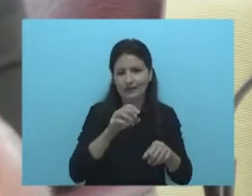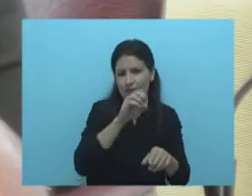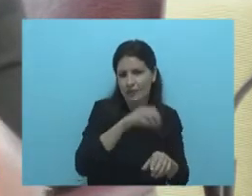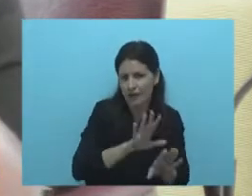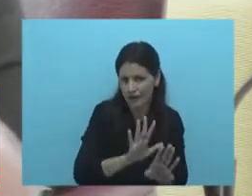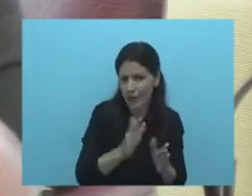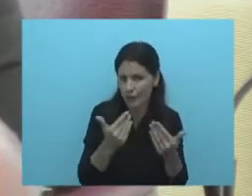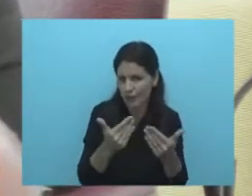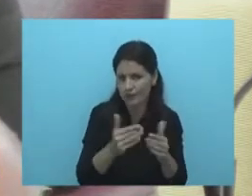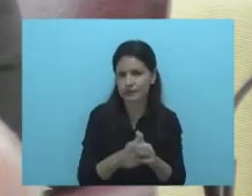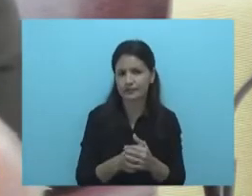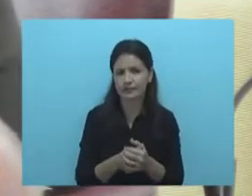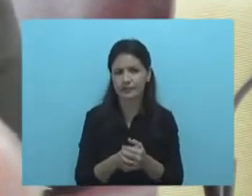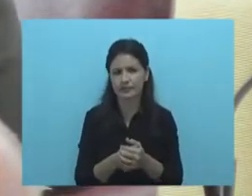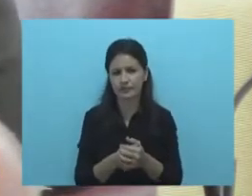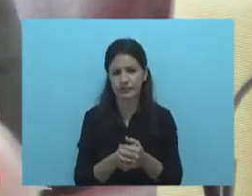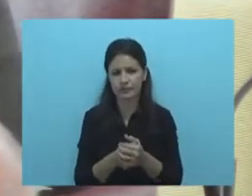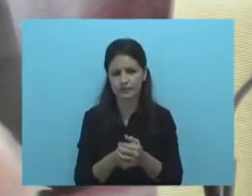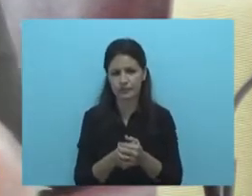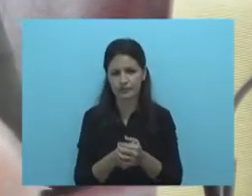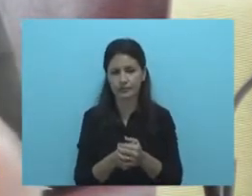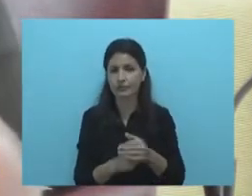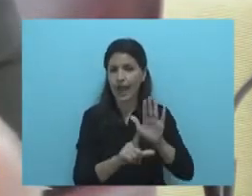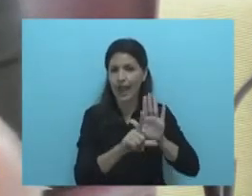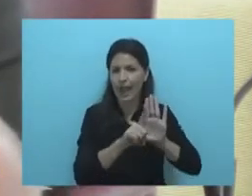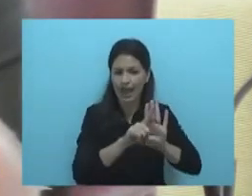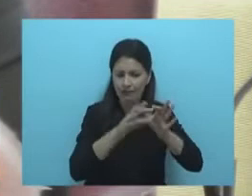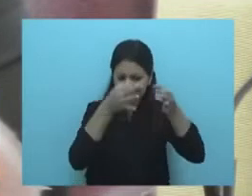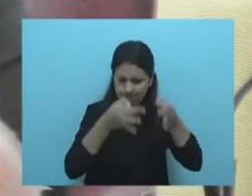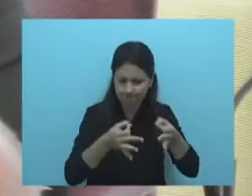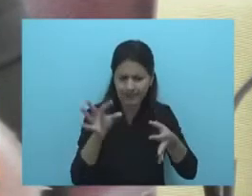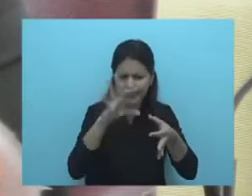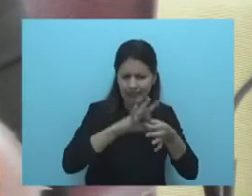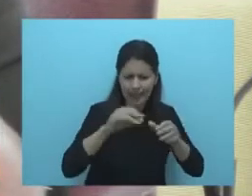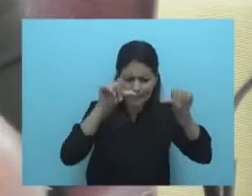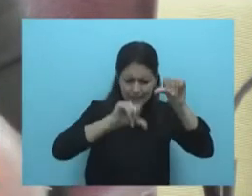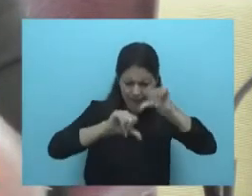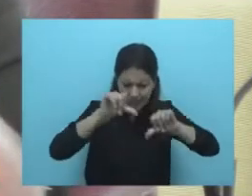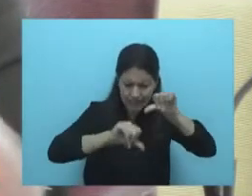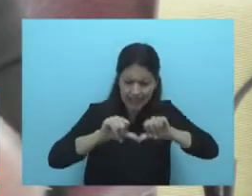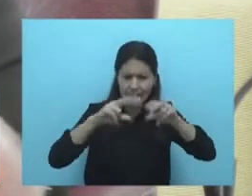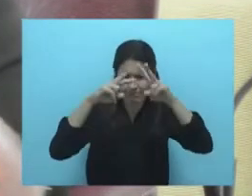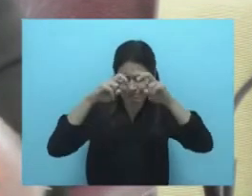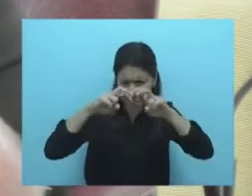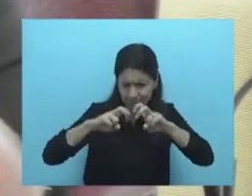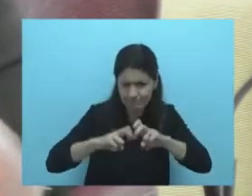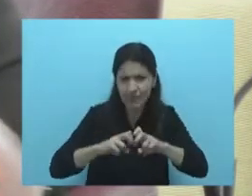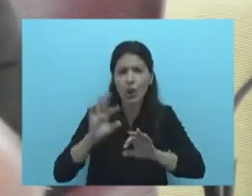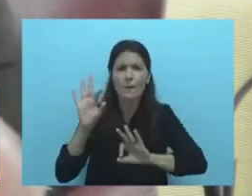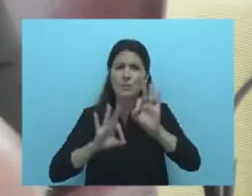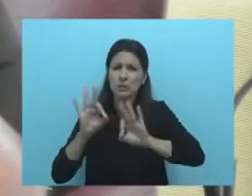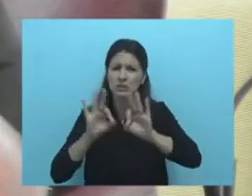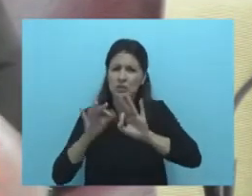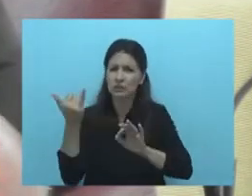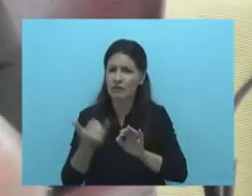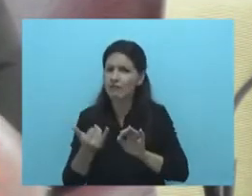Repito lo que dije al principio, si quisiéramos ir por una ley seria que adhiera, que investigue y que favorezca el uso del cannabis, había un proyecto ingresado del